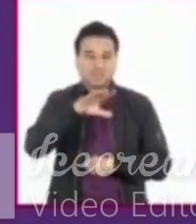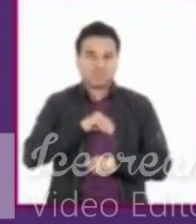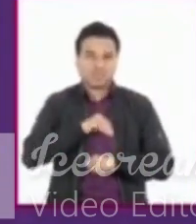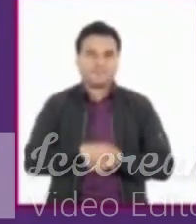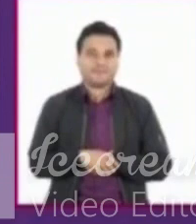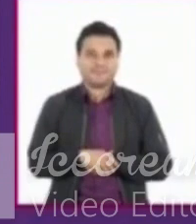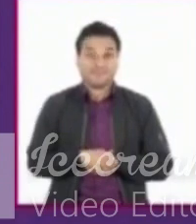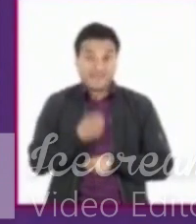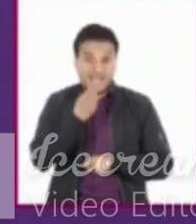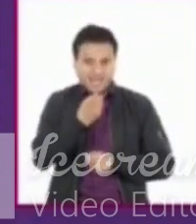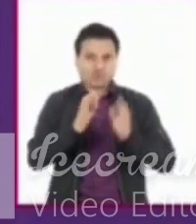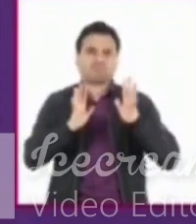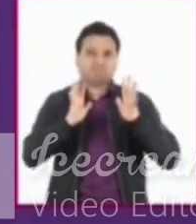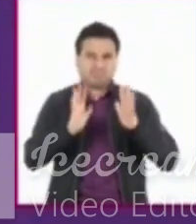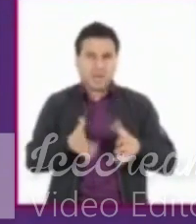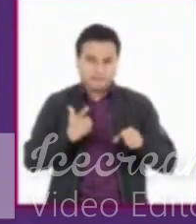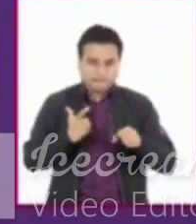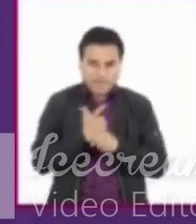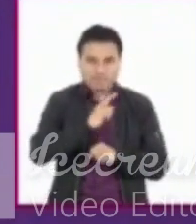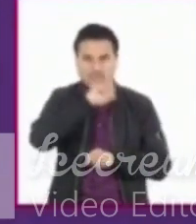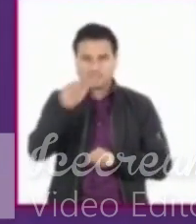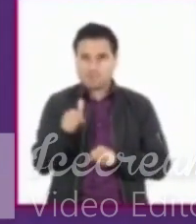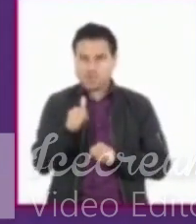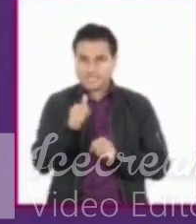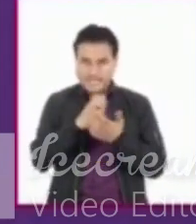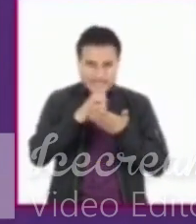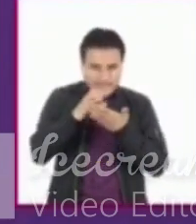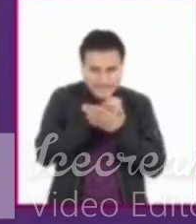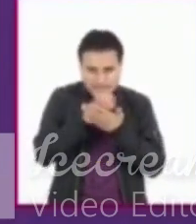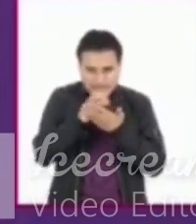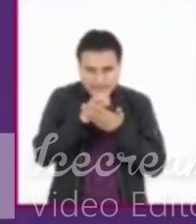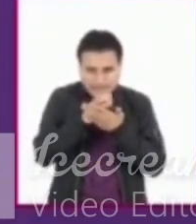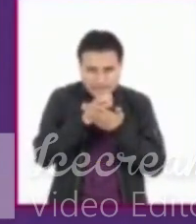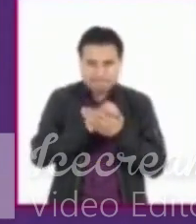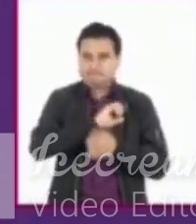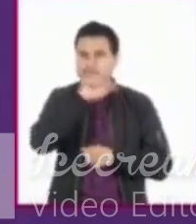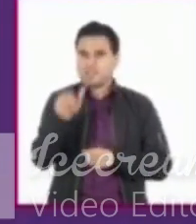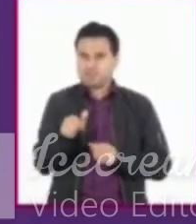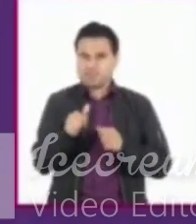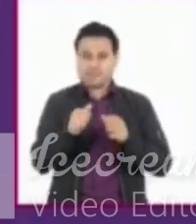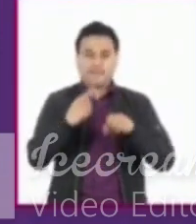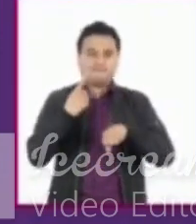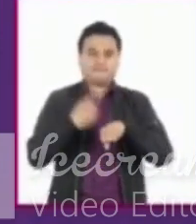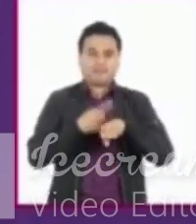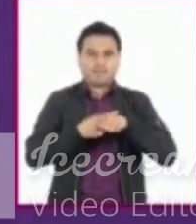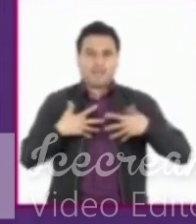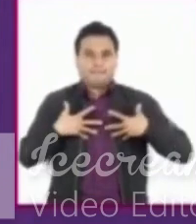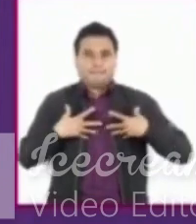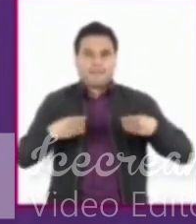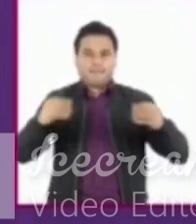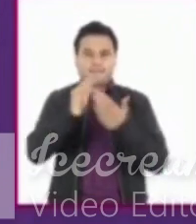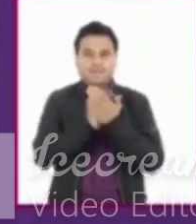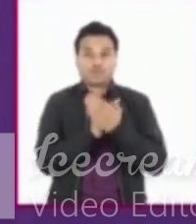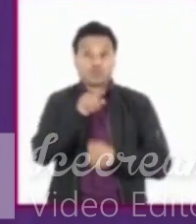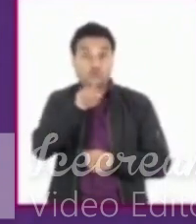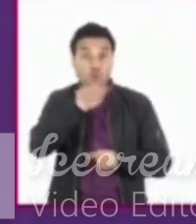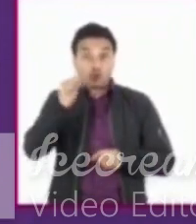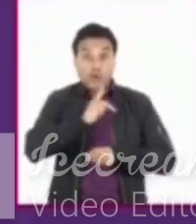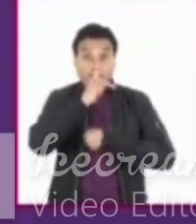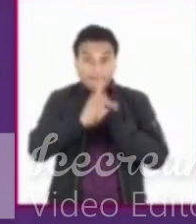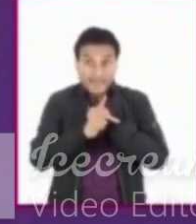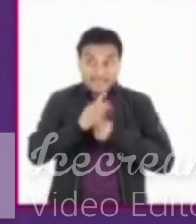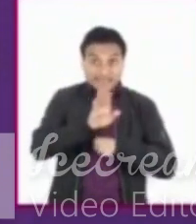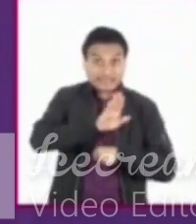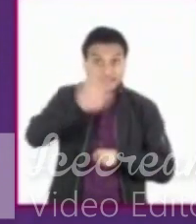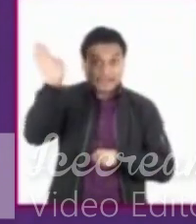fueron oportunamente diagnosticados y controlados, lo cual evitó su propagación. En caso de viajar al extranjero, para